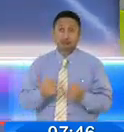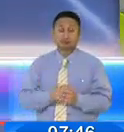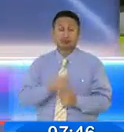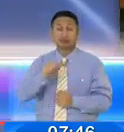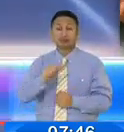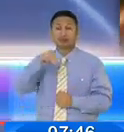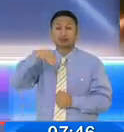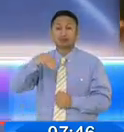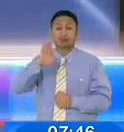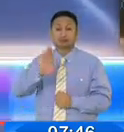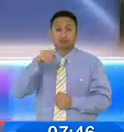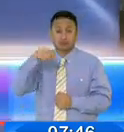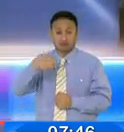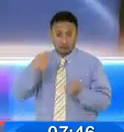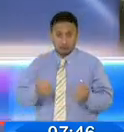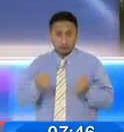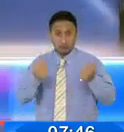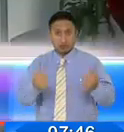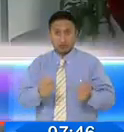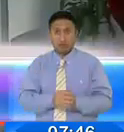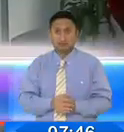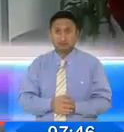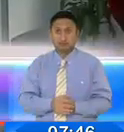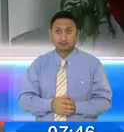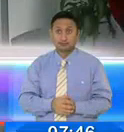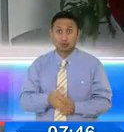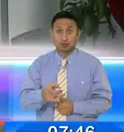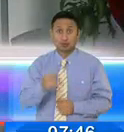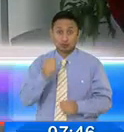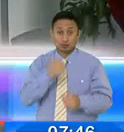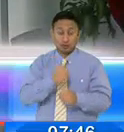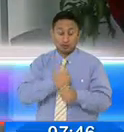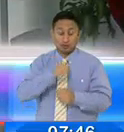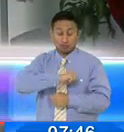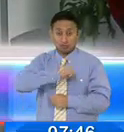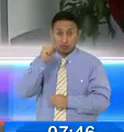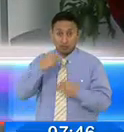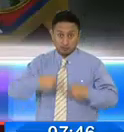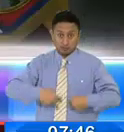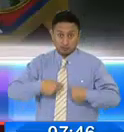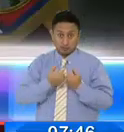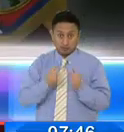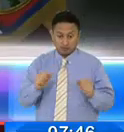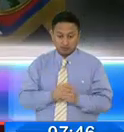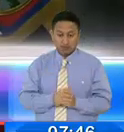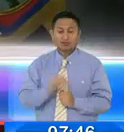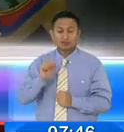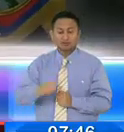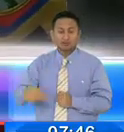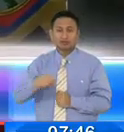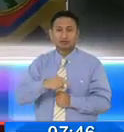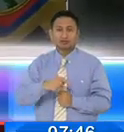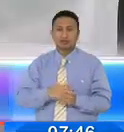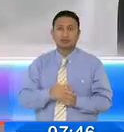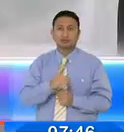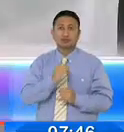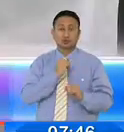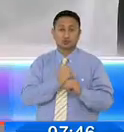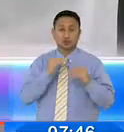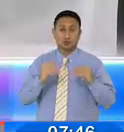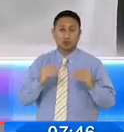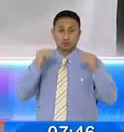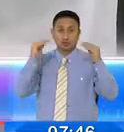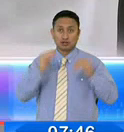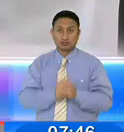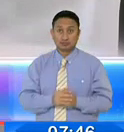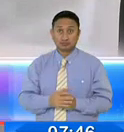Metropolitana de Tránsito. No solamente por su heroico trabajo al salvar una vida, sino también por su acto de engrandecer a la institución. Una agilidad